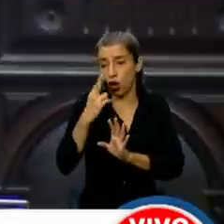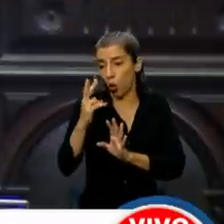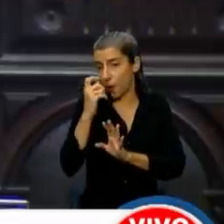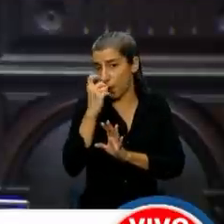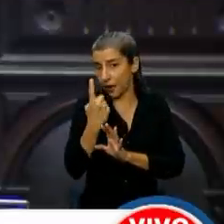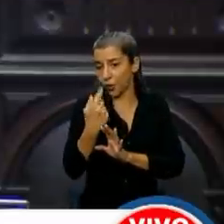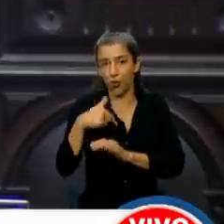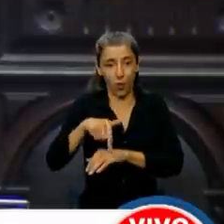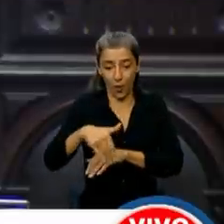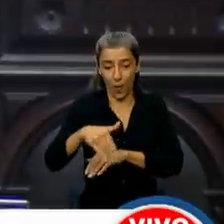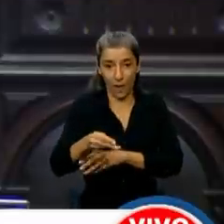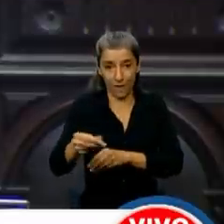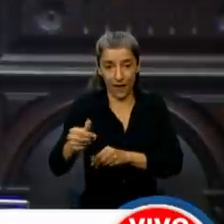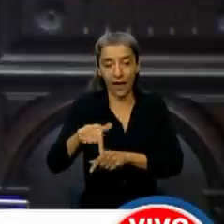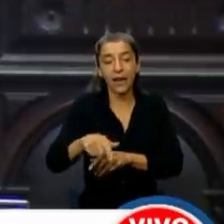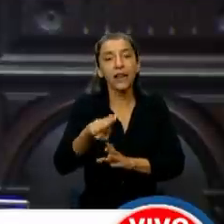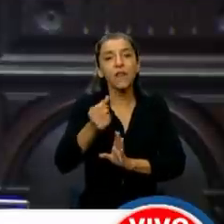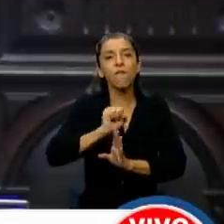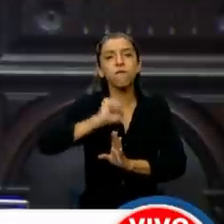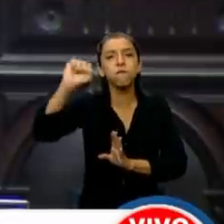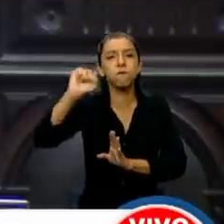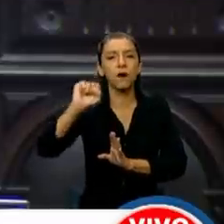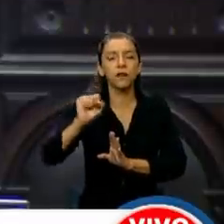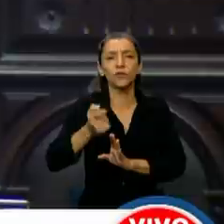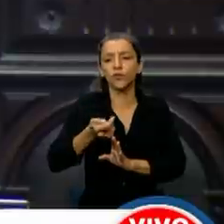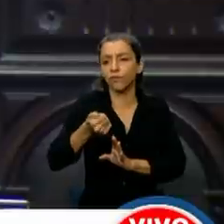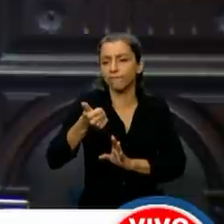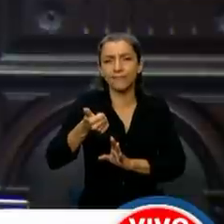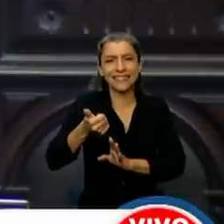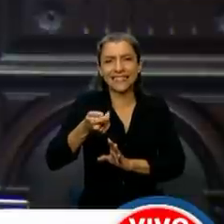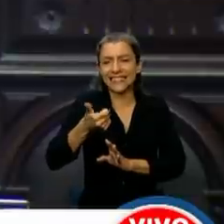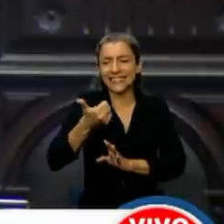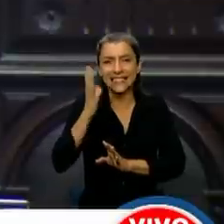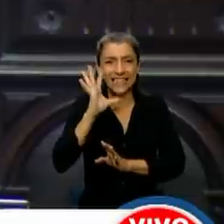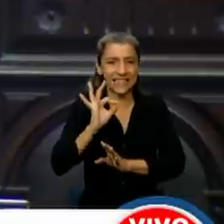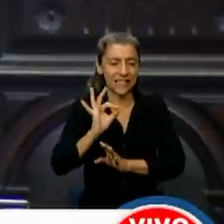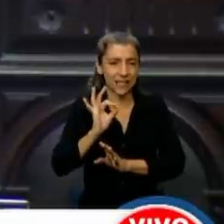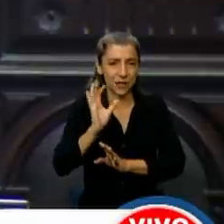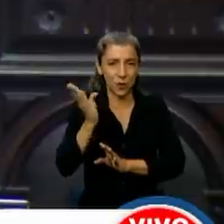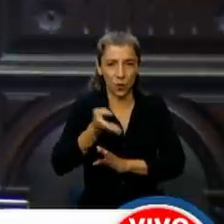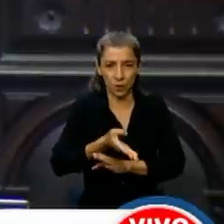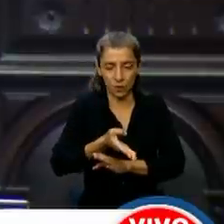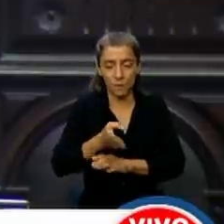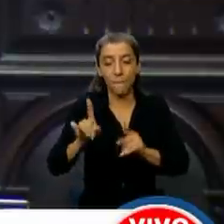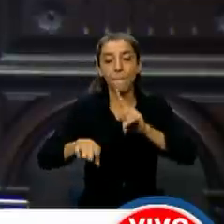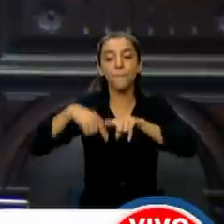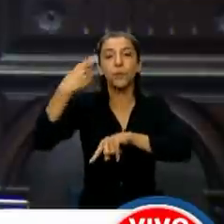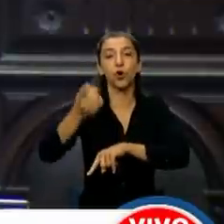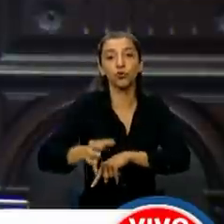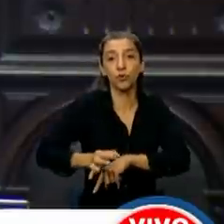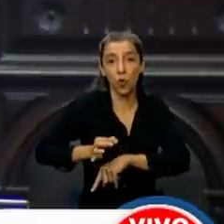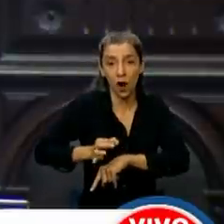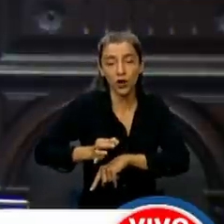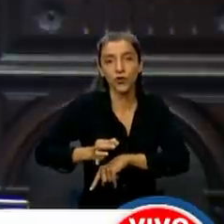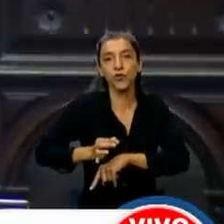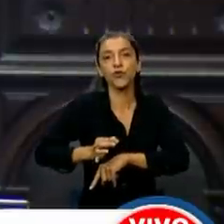estamos en la inflación ya cerca del 50 por ciento y para el año que viene que es el año